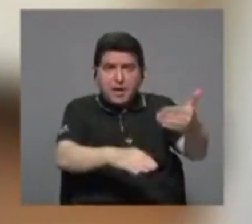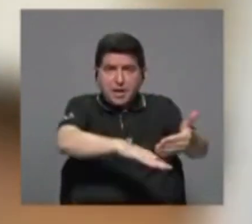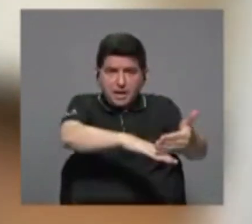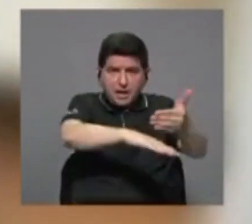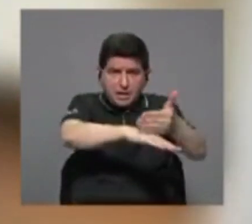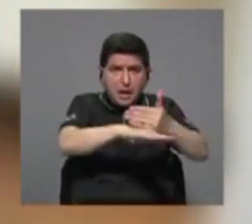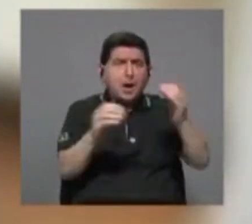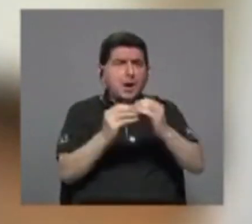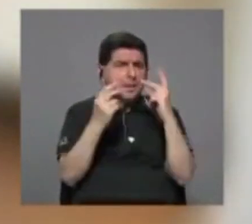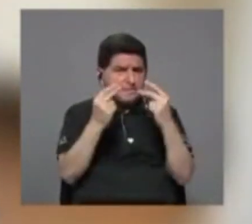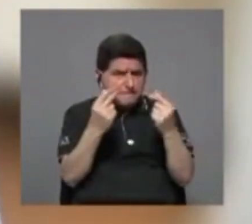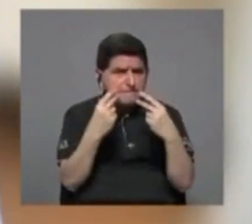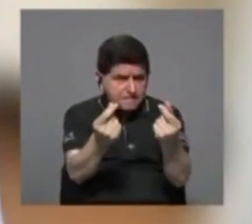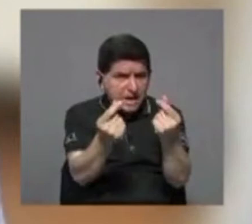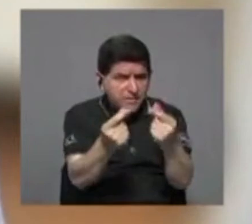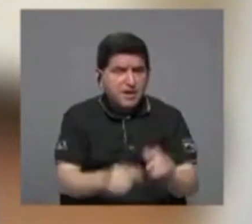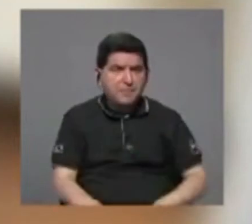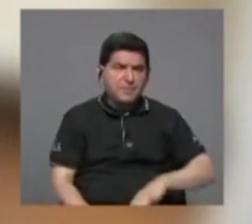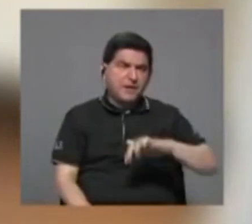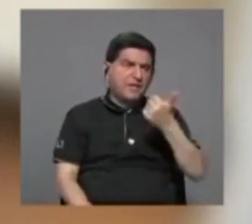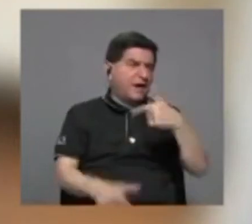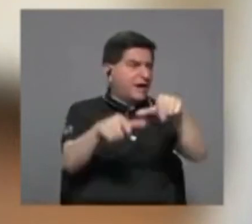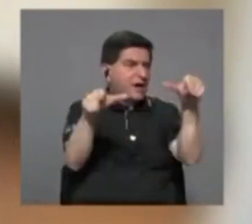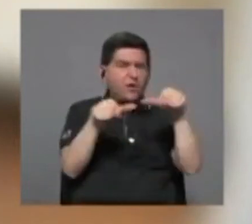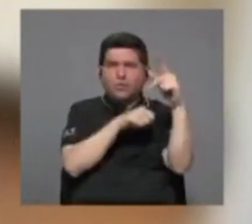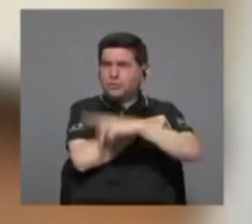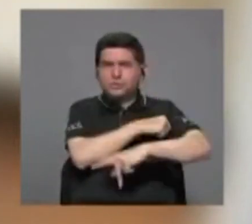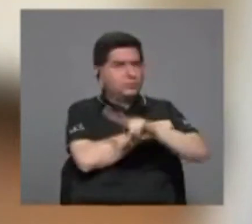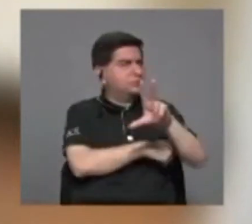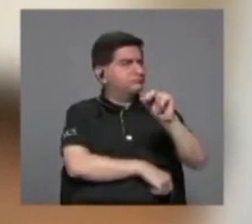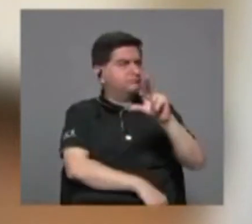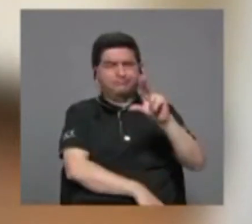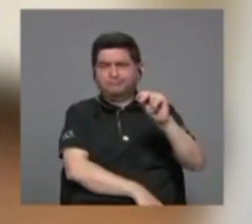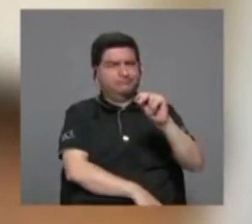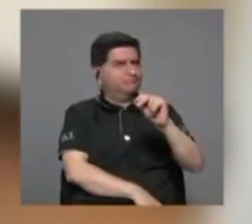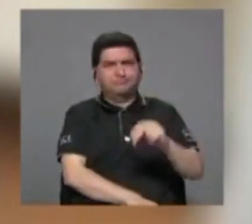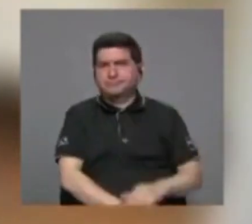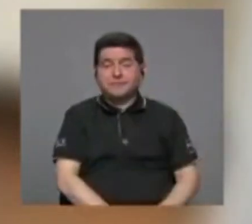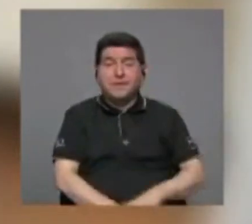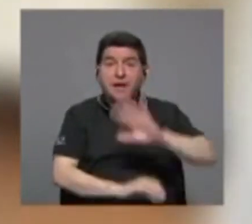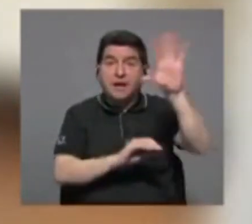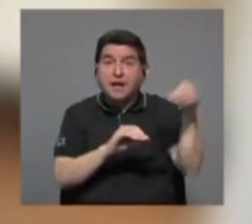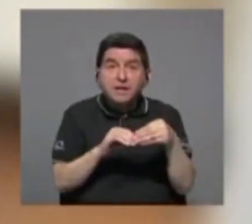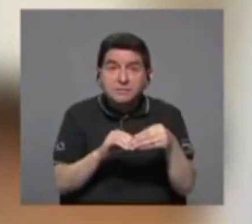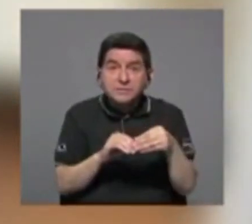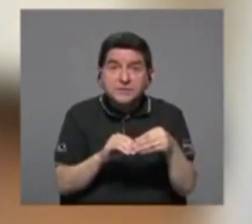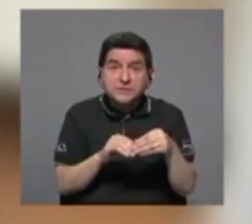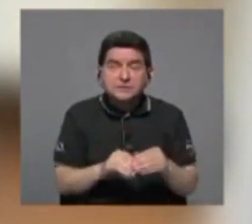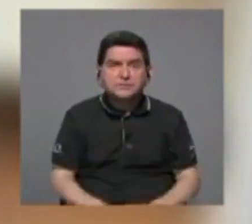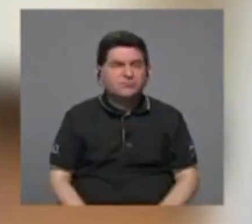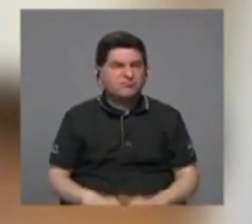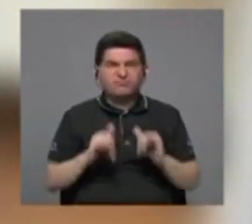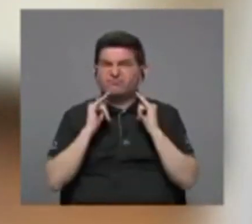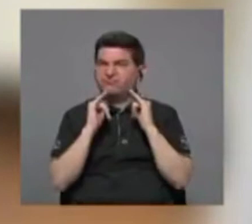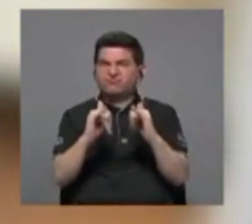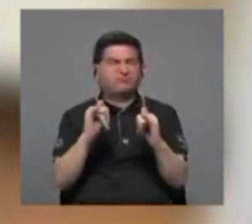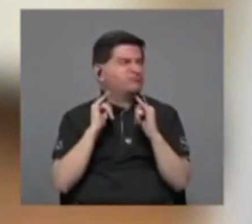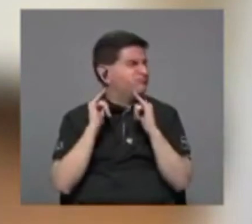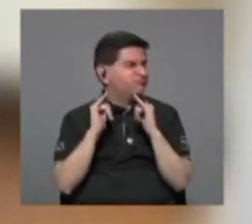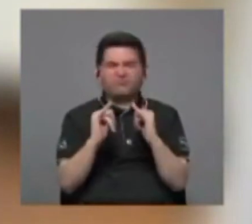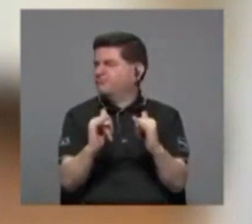sido más rápida que otros territorios del país. Y además ha sido desigual